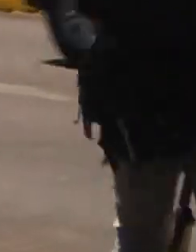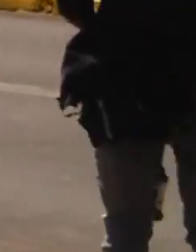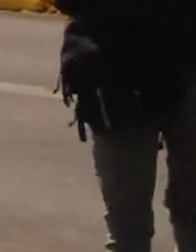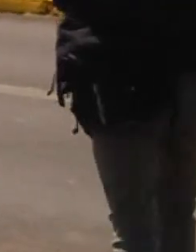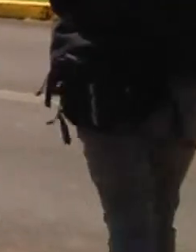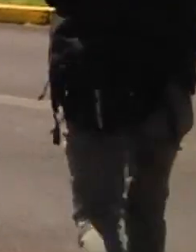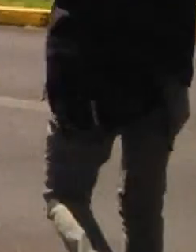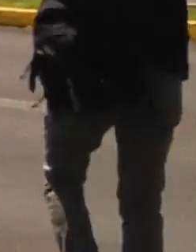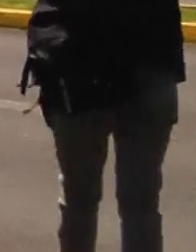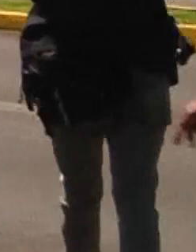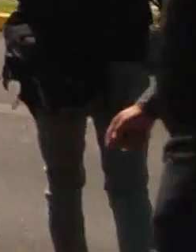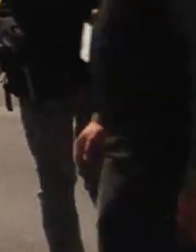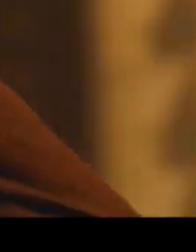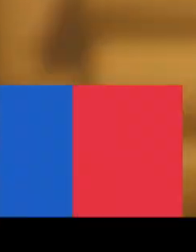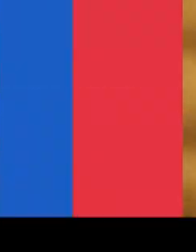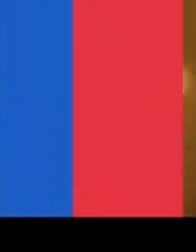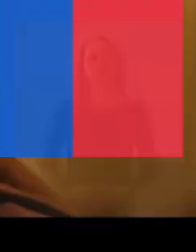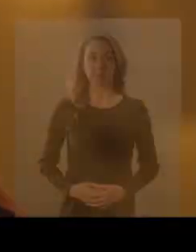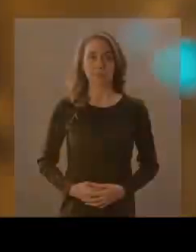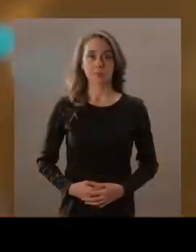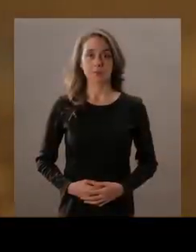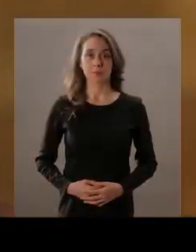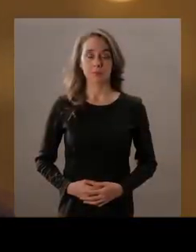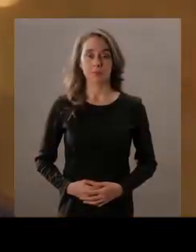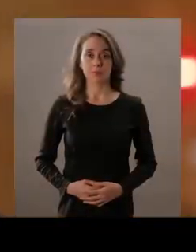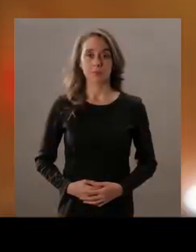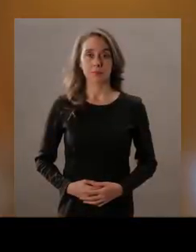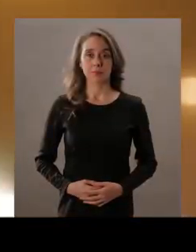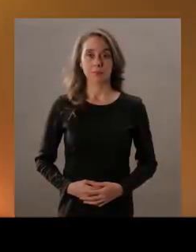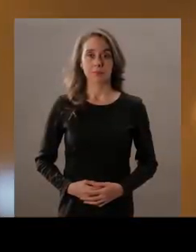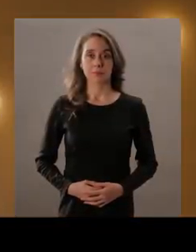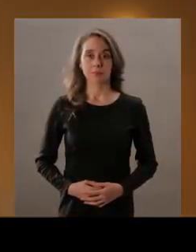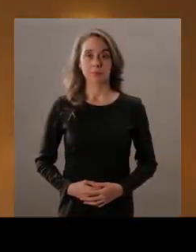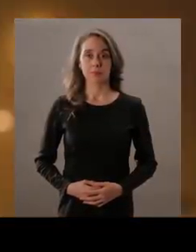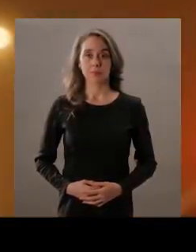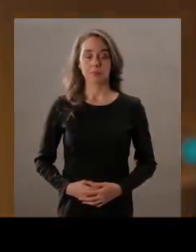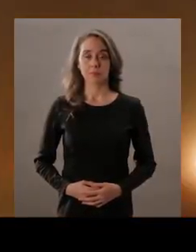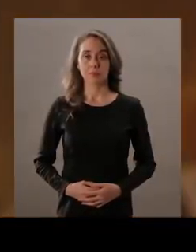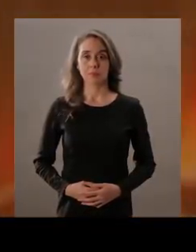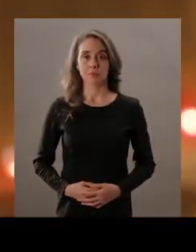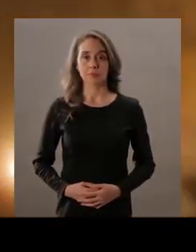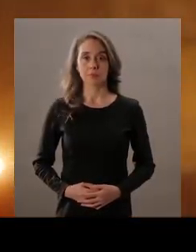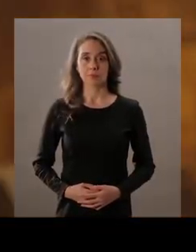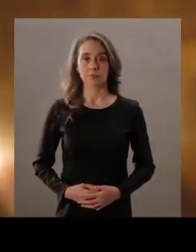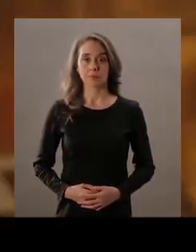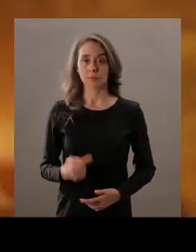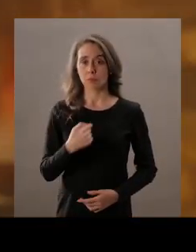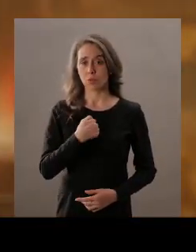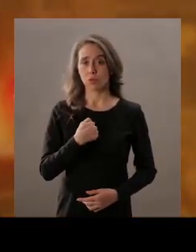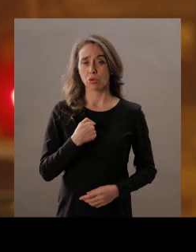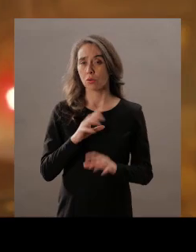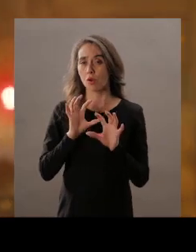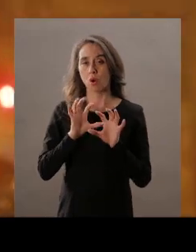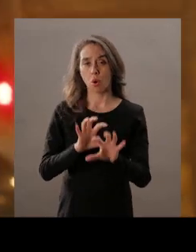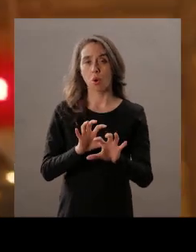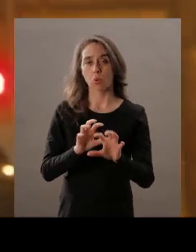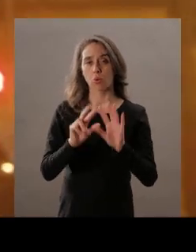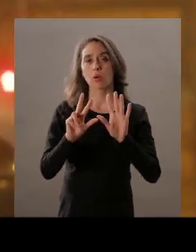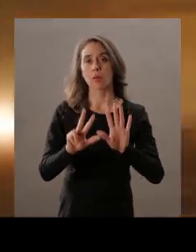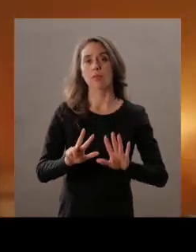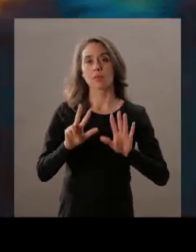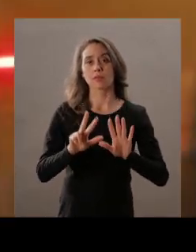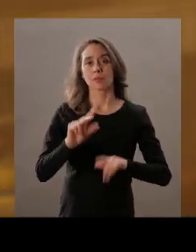las terribles consecuencias, como el testimonio que entrega este padre en el siguiente spot. Yo odio el 18.